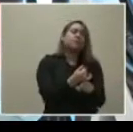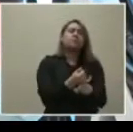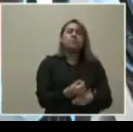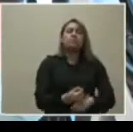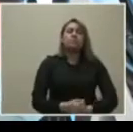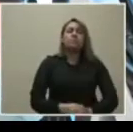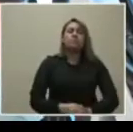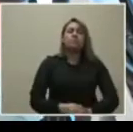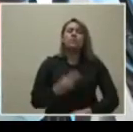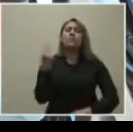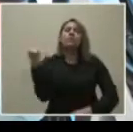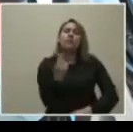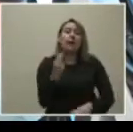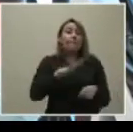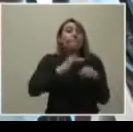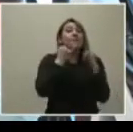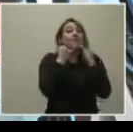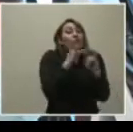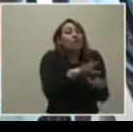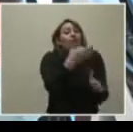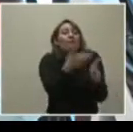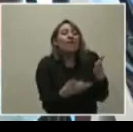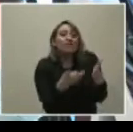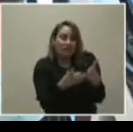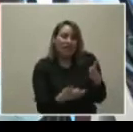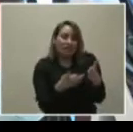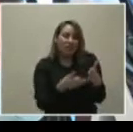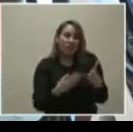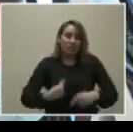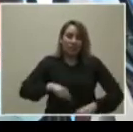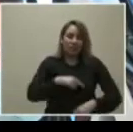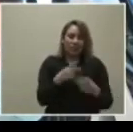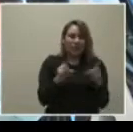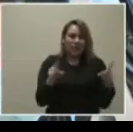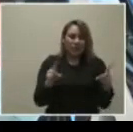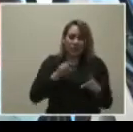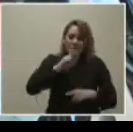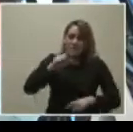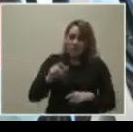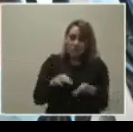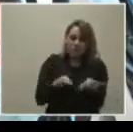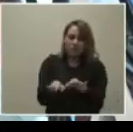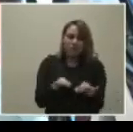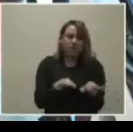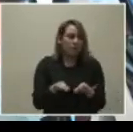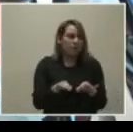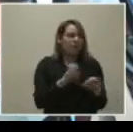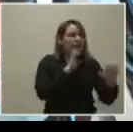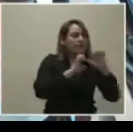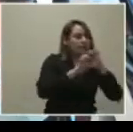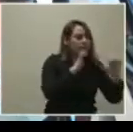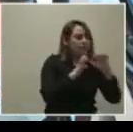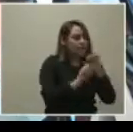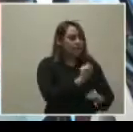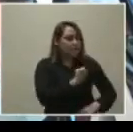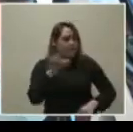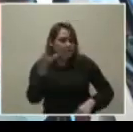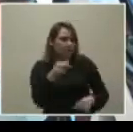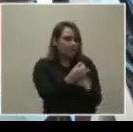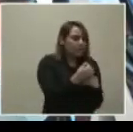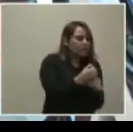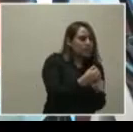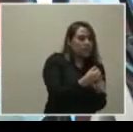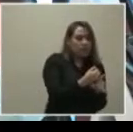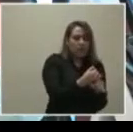tengamos mayores datos para poder desarrollar una mejor función, un mejor trabajo para una entrevista técnica, para una entrevista profesional, y